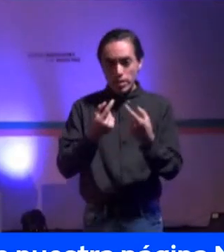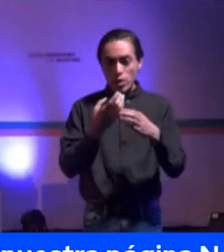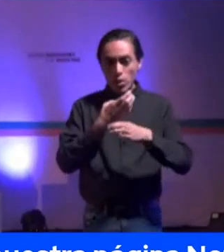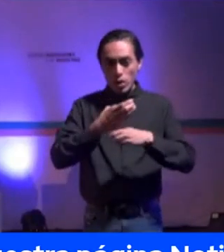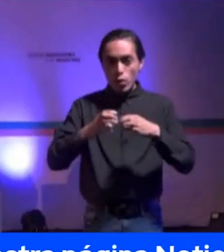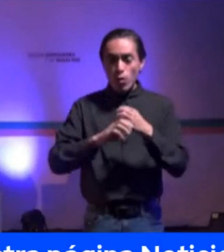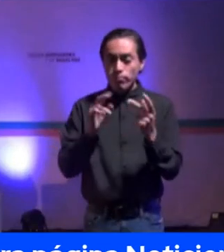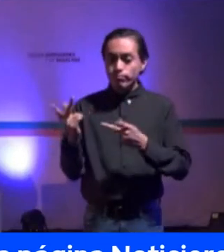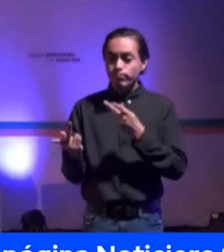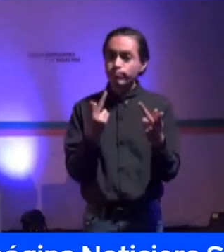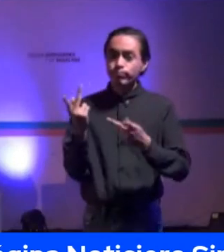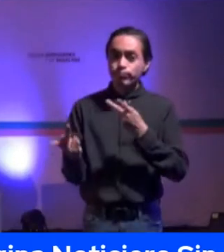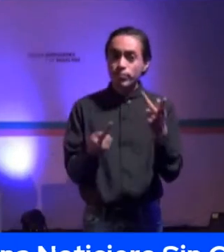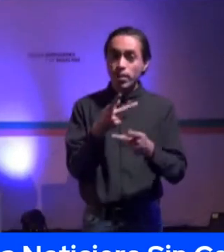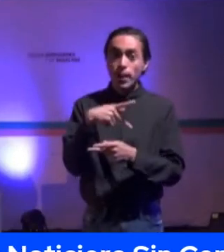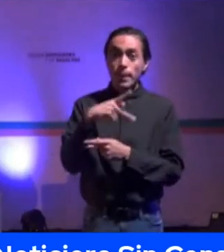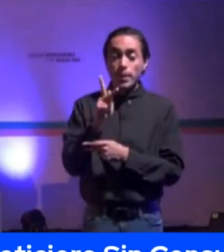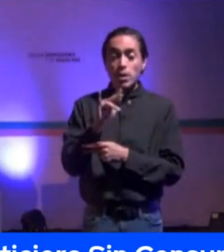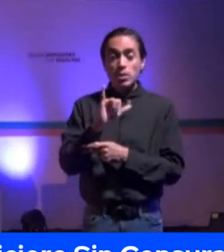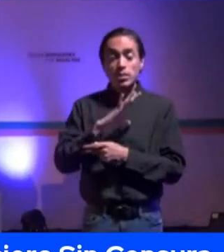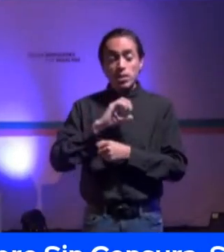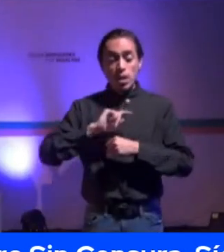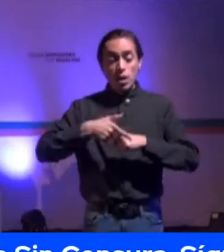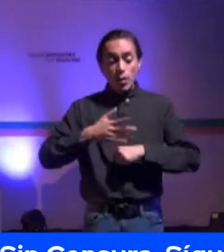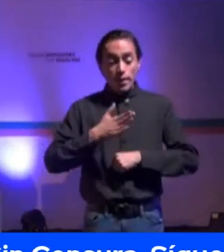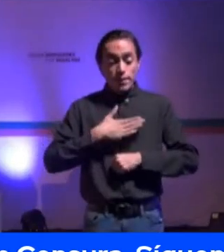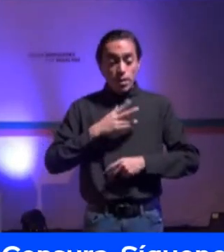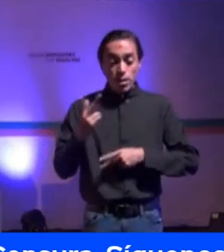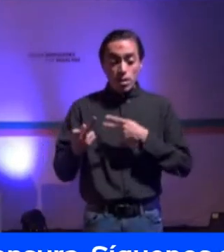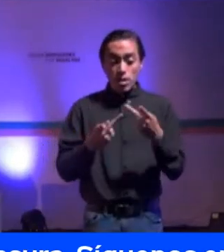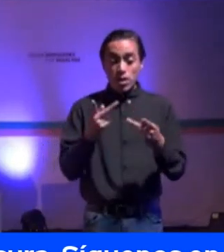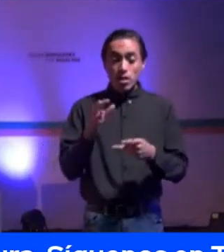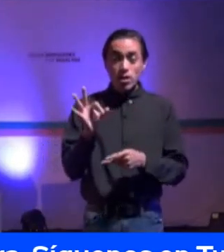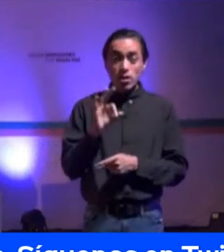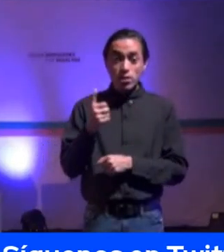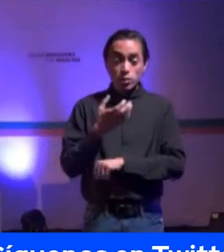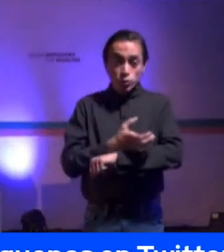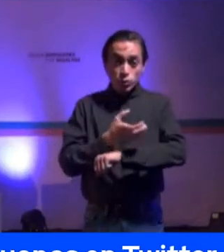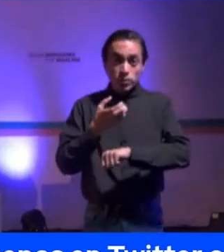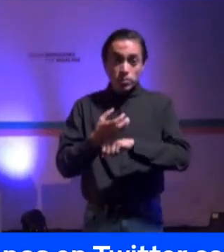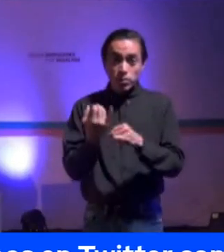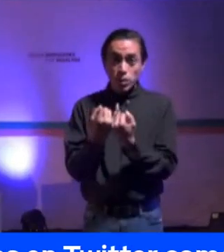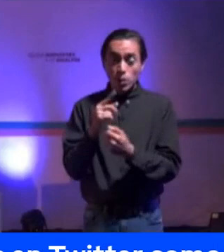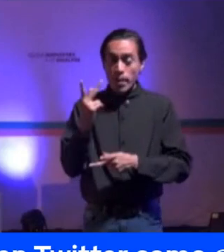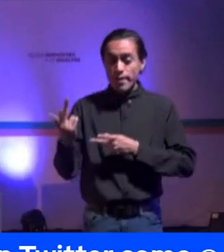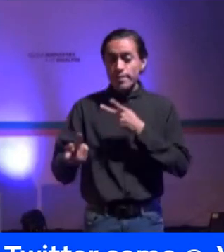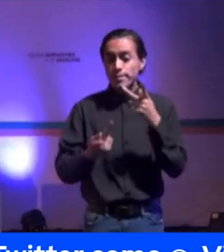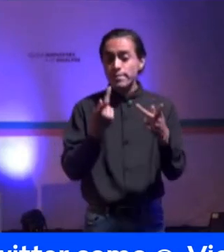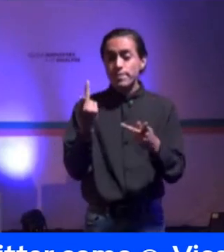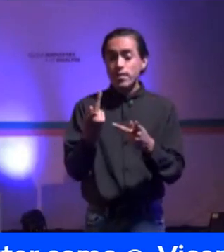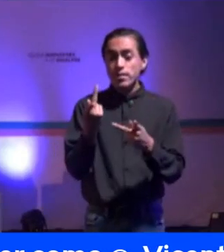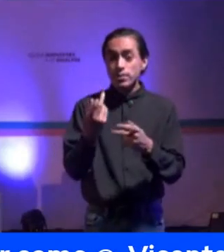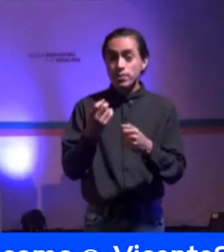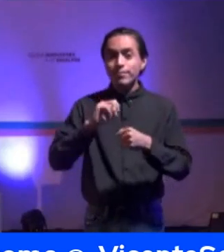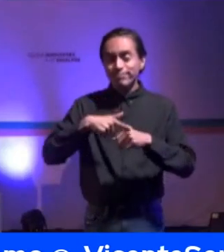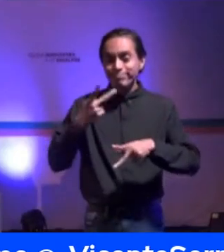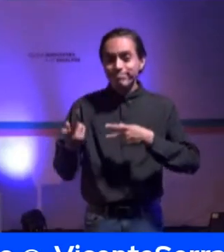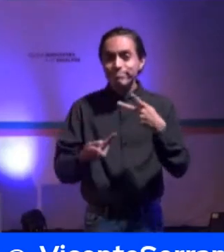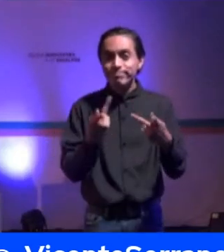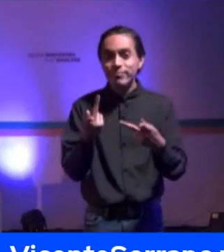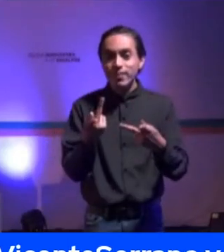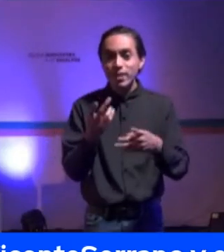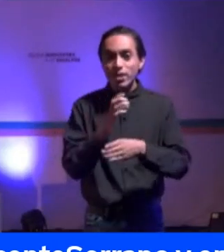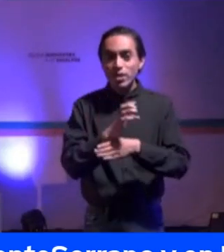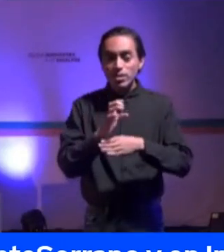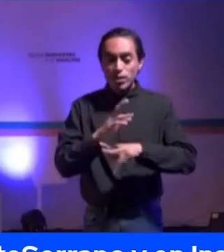cuestionar, pero voy a cuestionar, al menos hablo por mí y quizás mis compañeros estén de acuerdo, hay que cuestionar lo que hay que cuestionar. Y si